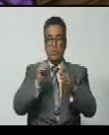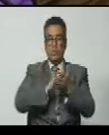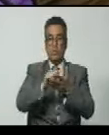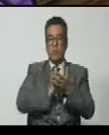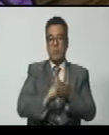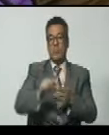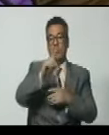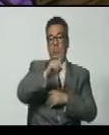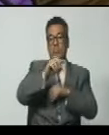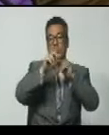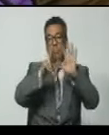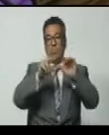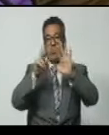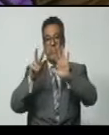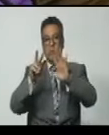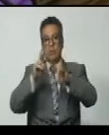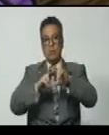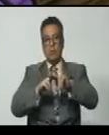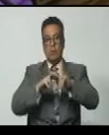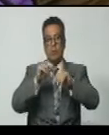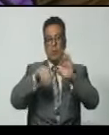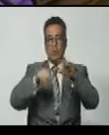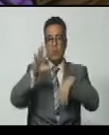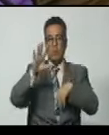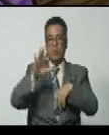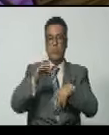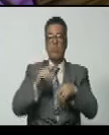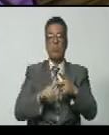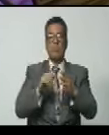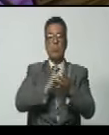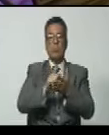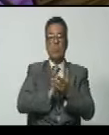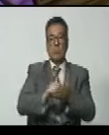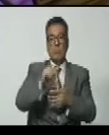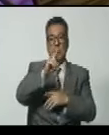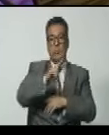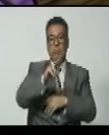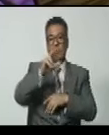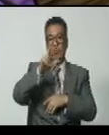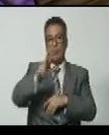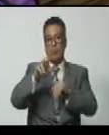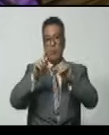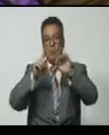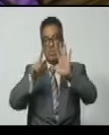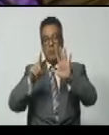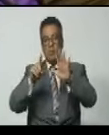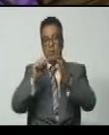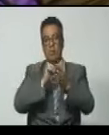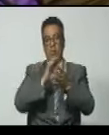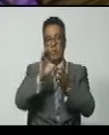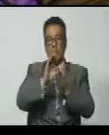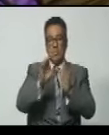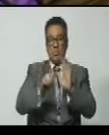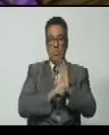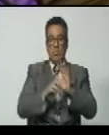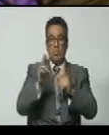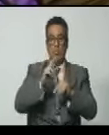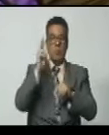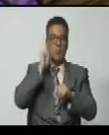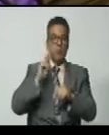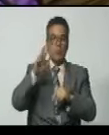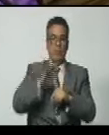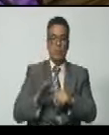artículo 187 y numeral 15 del artículo 236 de la Constitución de la